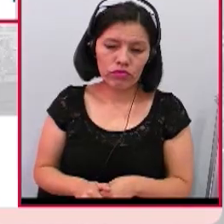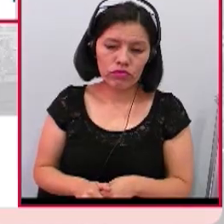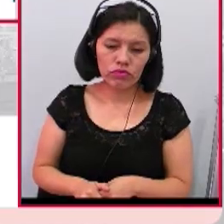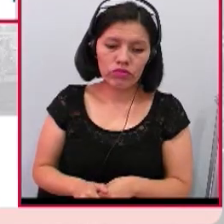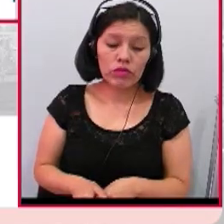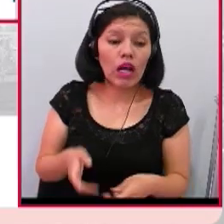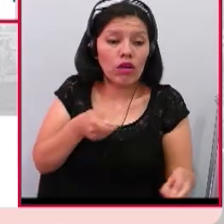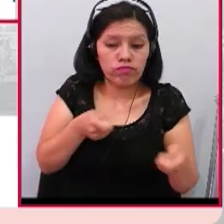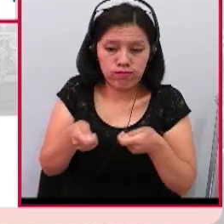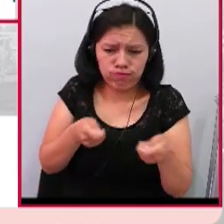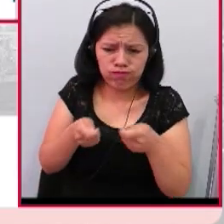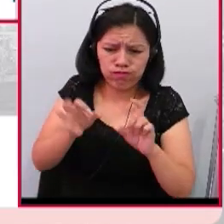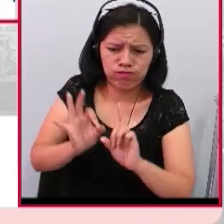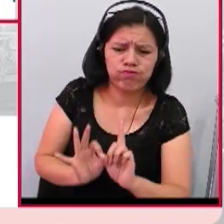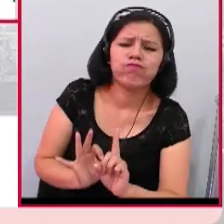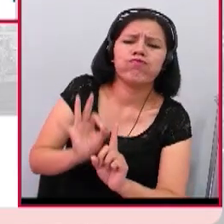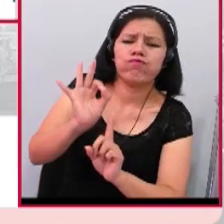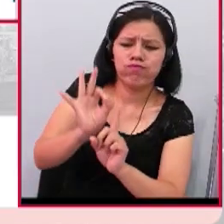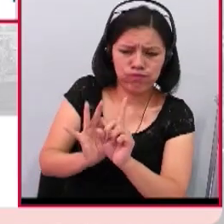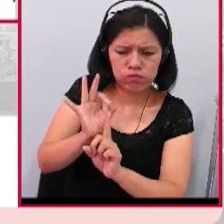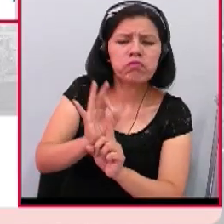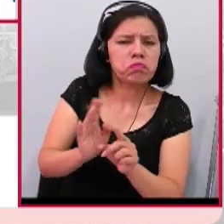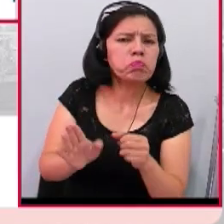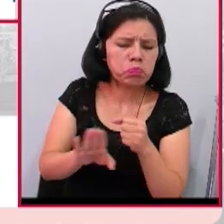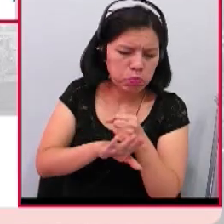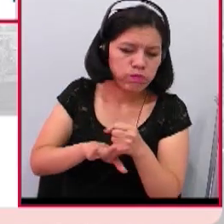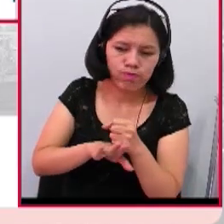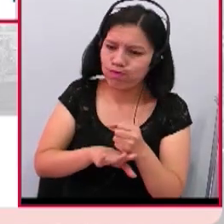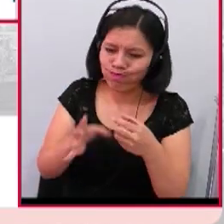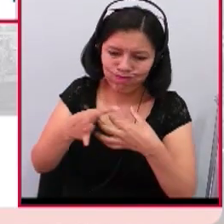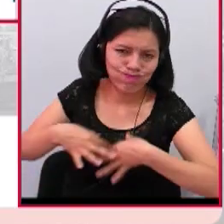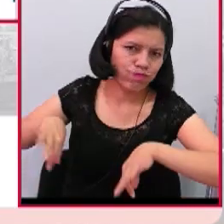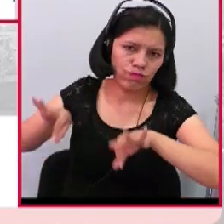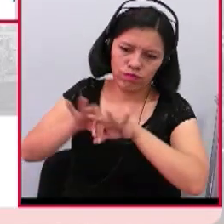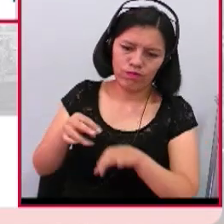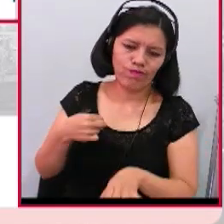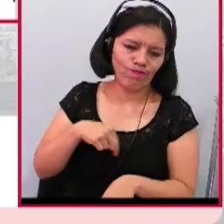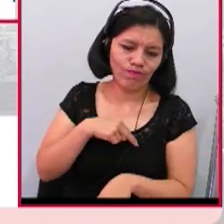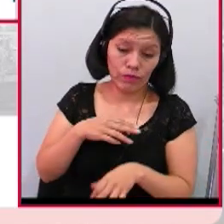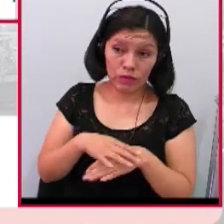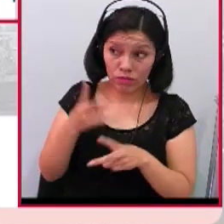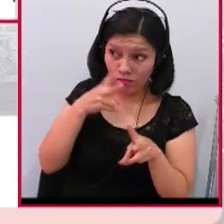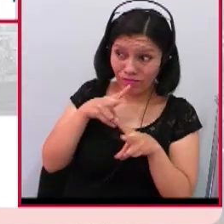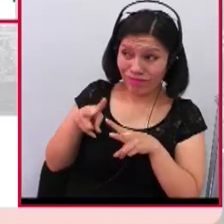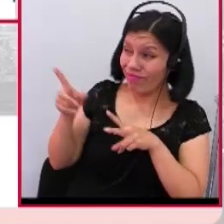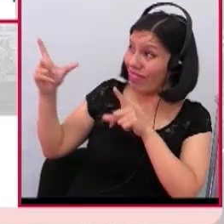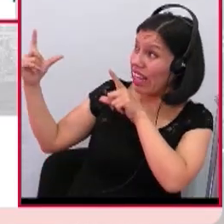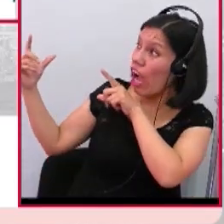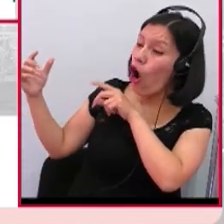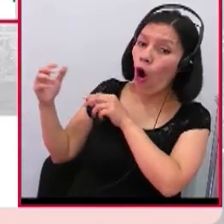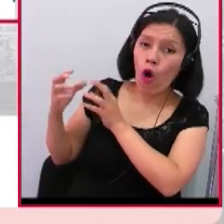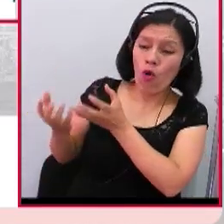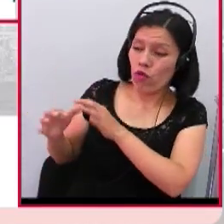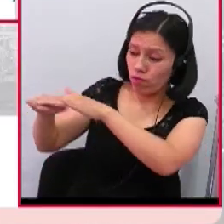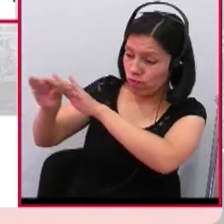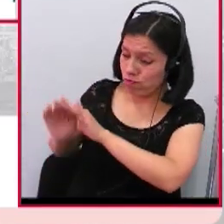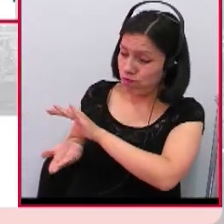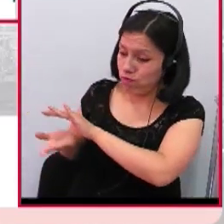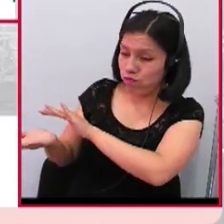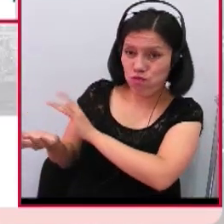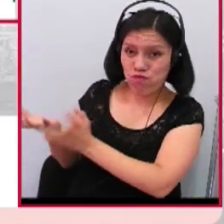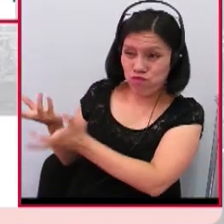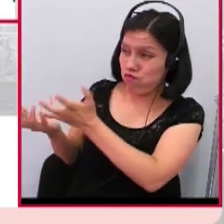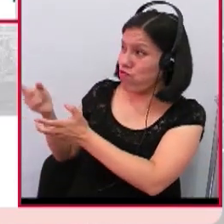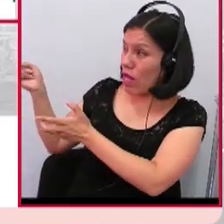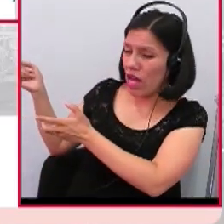El control térmico, como les indiqué, es básico para nosotros. Si ustedes ven las primeras campañas anteriores de ambos hornos, la rampa siempre era